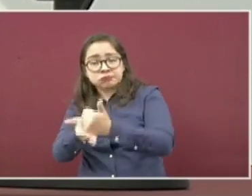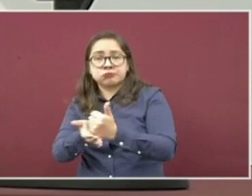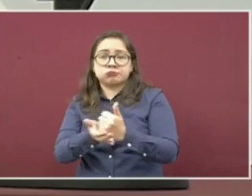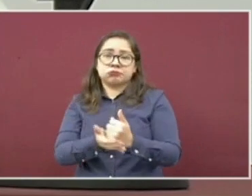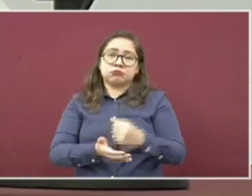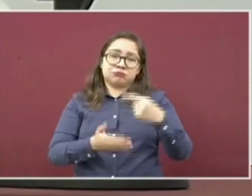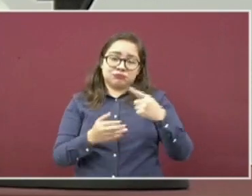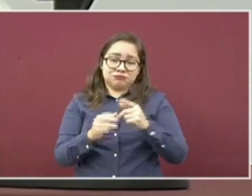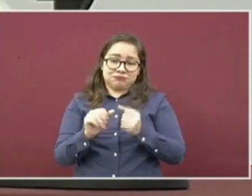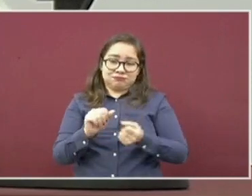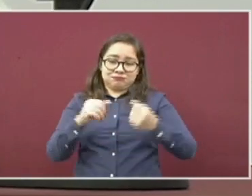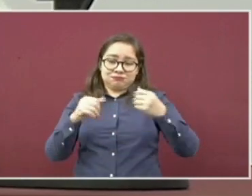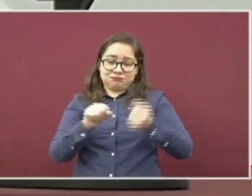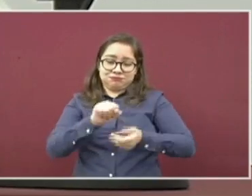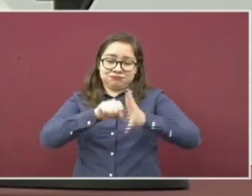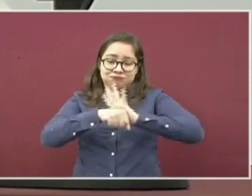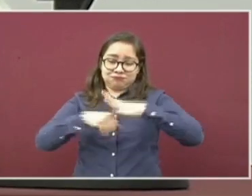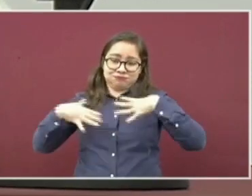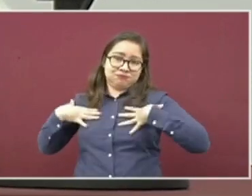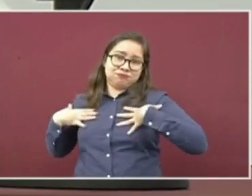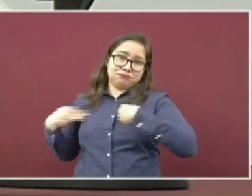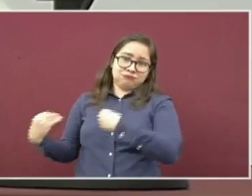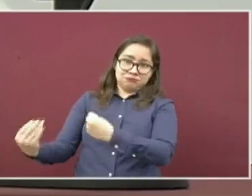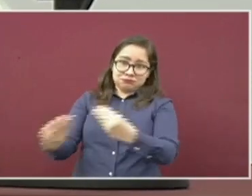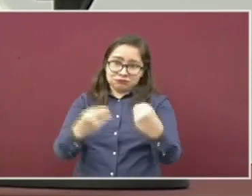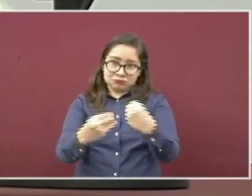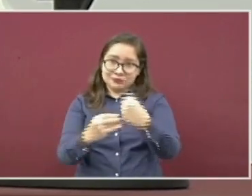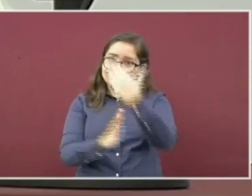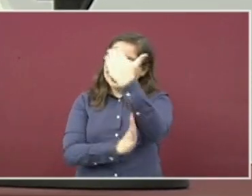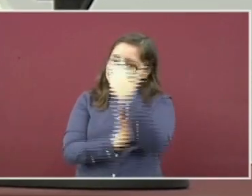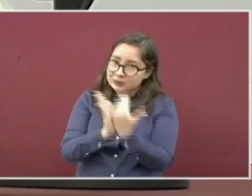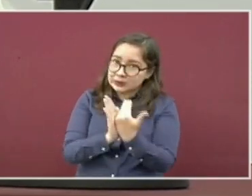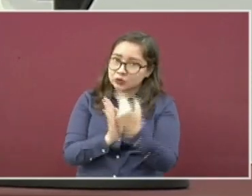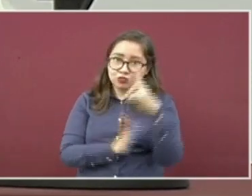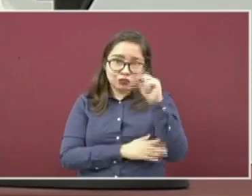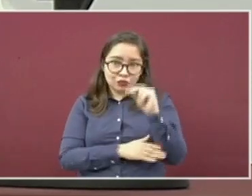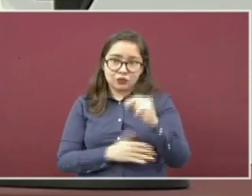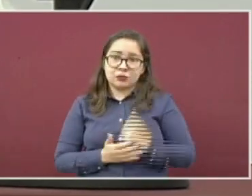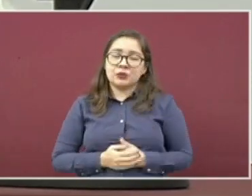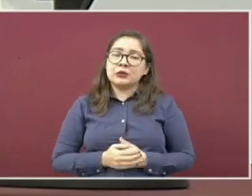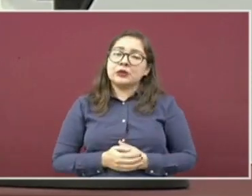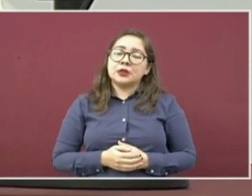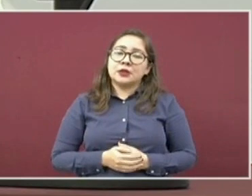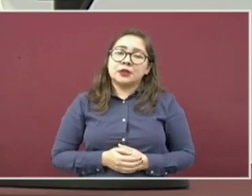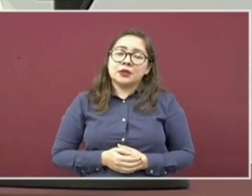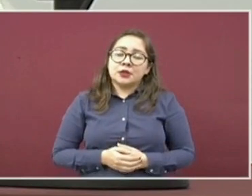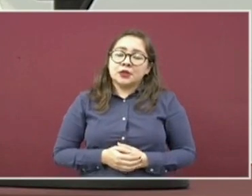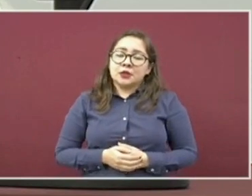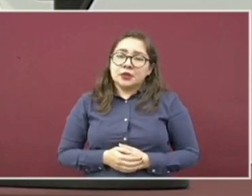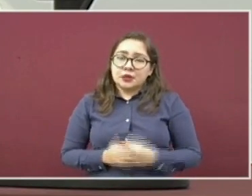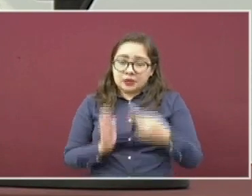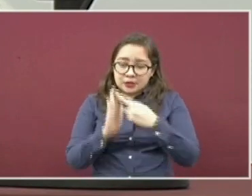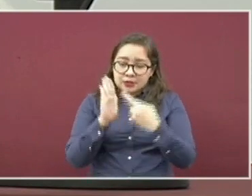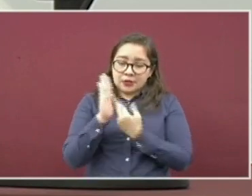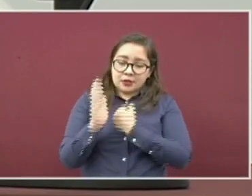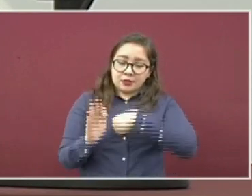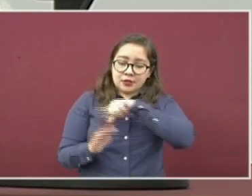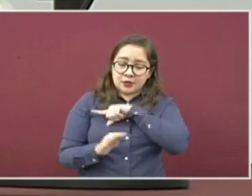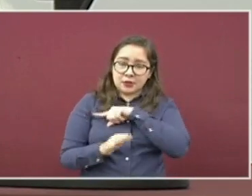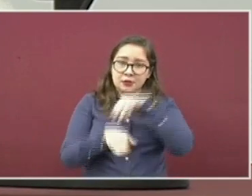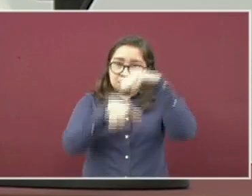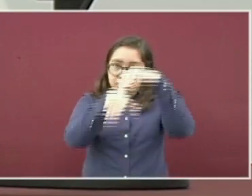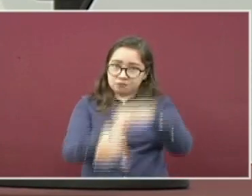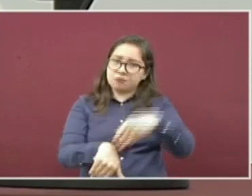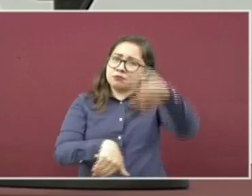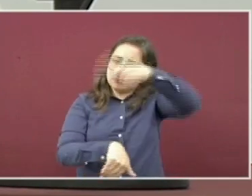seguros, pero muy seguros, que llevando a cabo y de forma correcta los protocolos sanitarios van a evitar